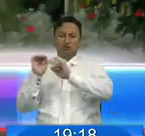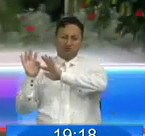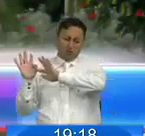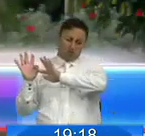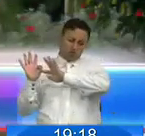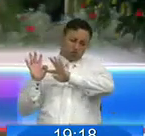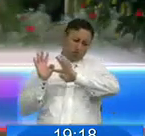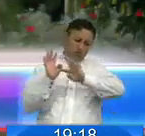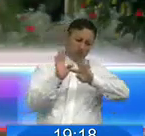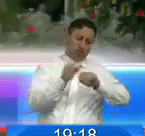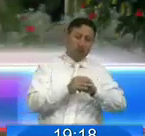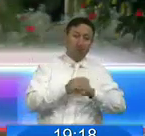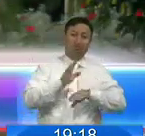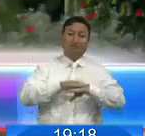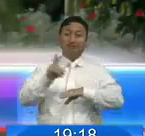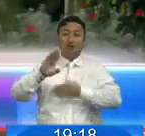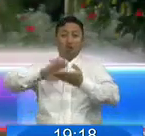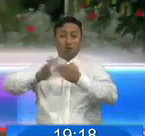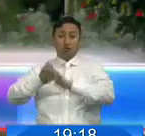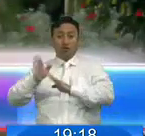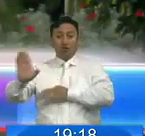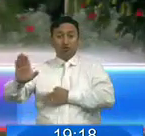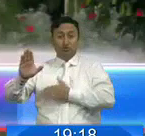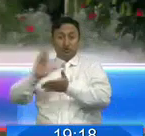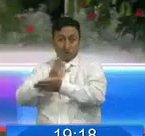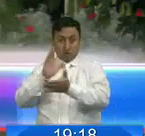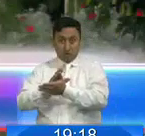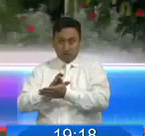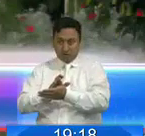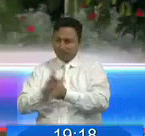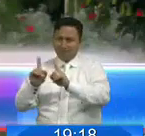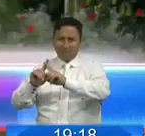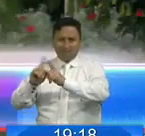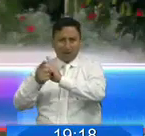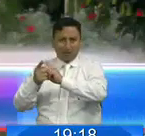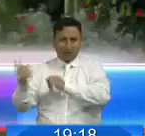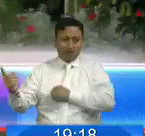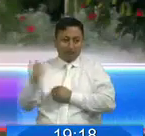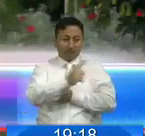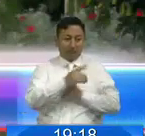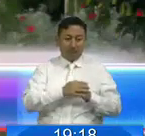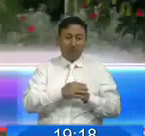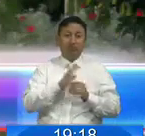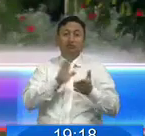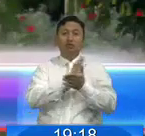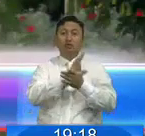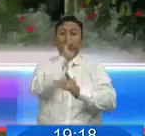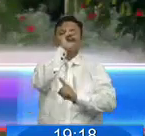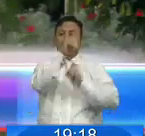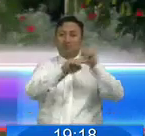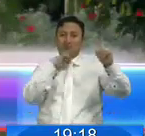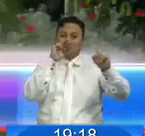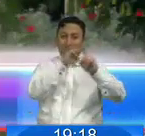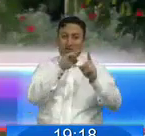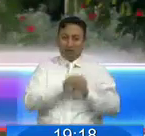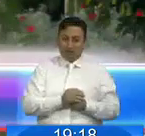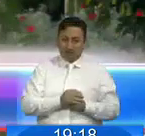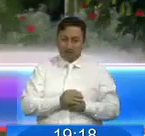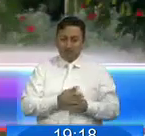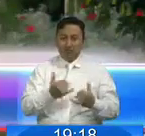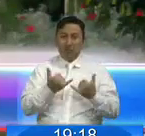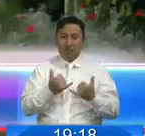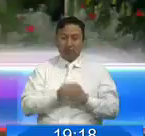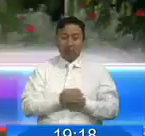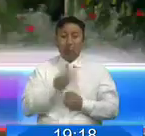porque sacaron las escuelas de las comunidades, con el tema de las escuelas del milenio. ¿Ya? Ahora, ¿qué pasa? Tienen que